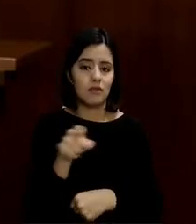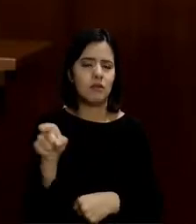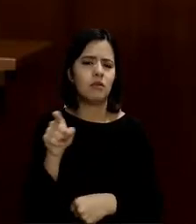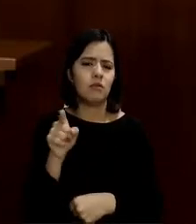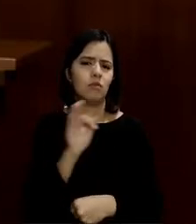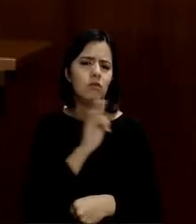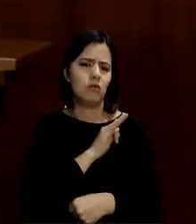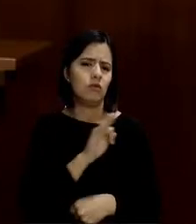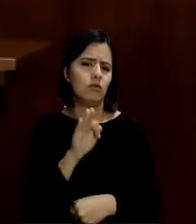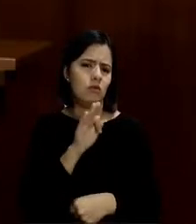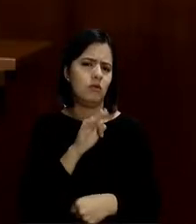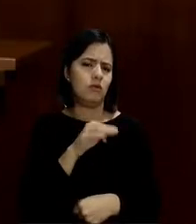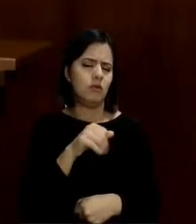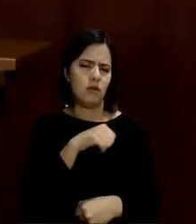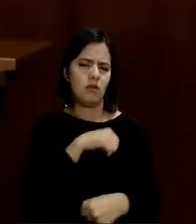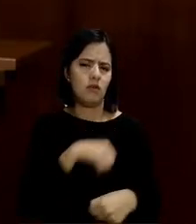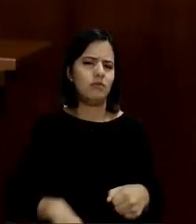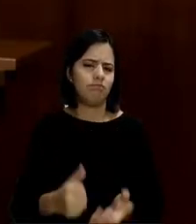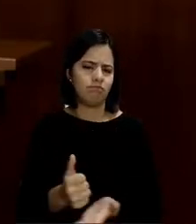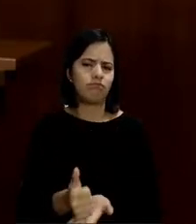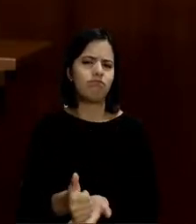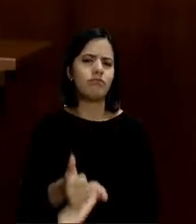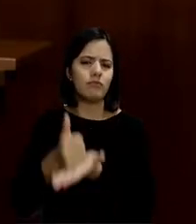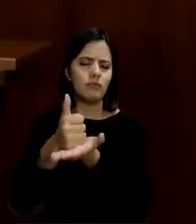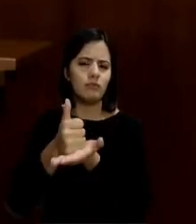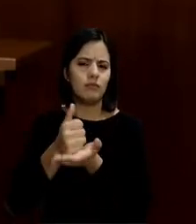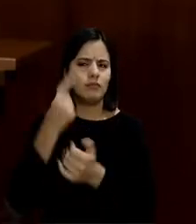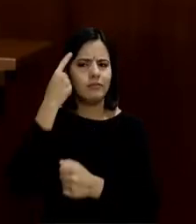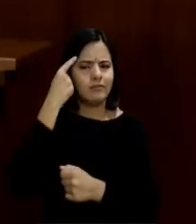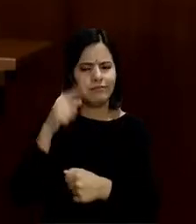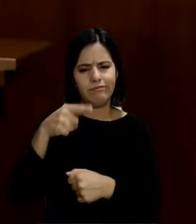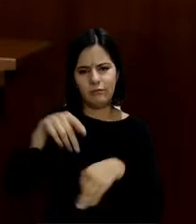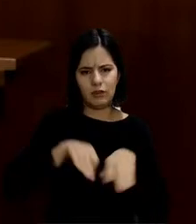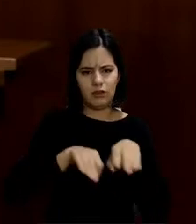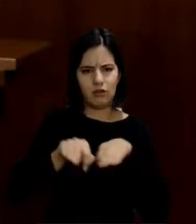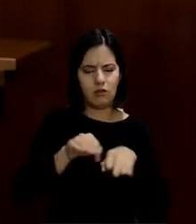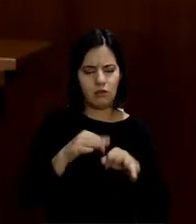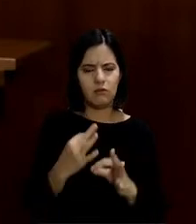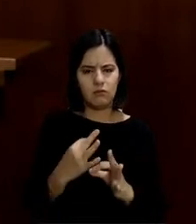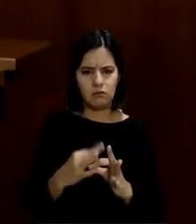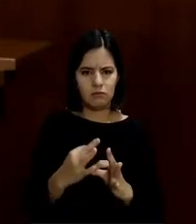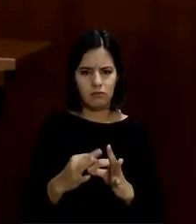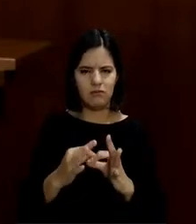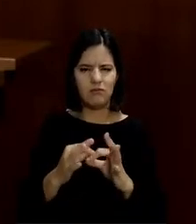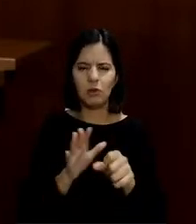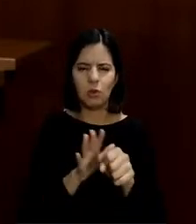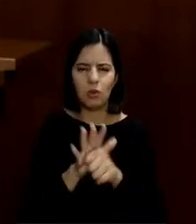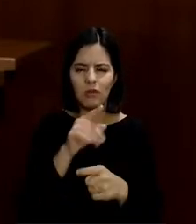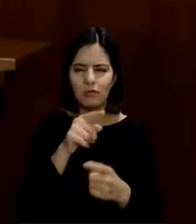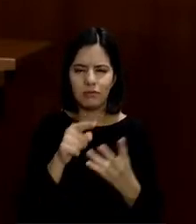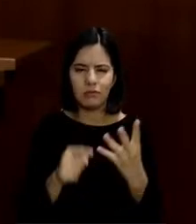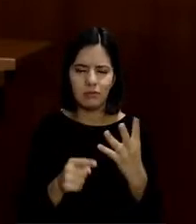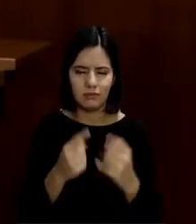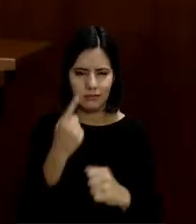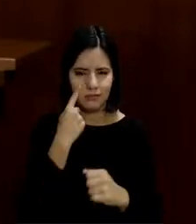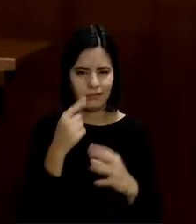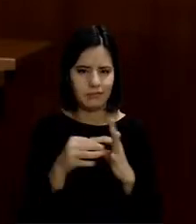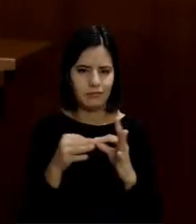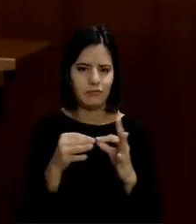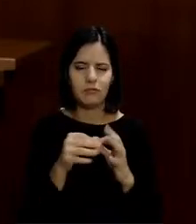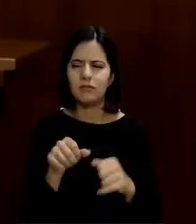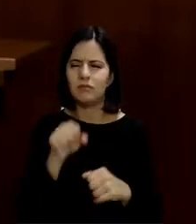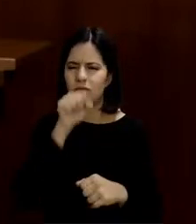los con las cuales contará el ayuntamiento para su debido funcionamiento serán las siguientes, mismas que podrán